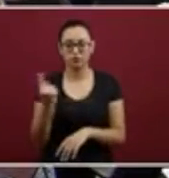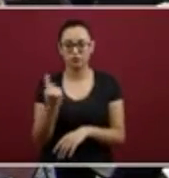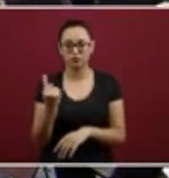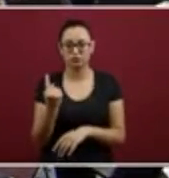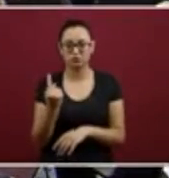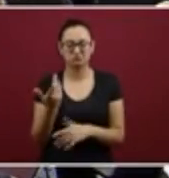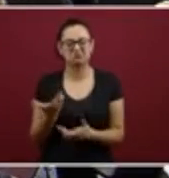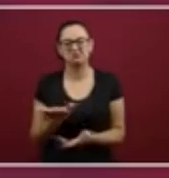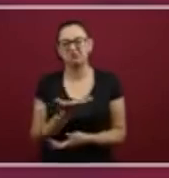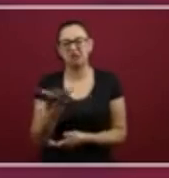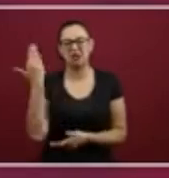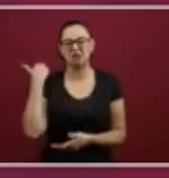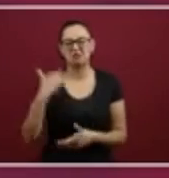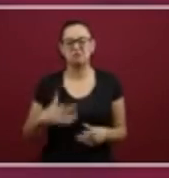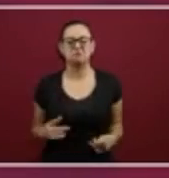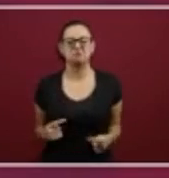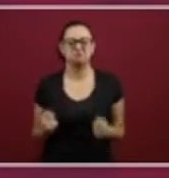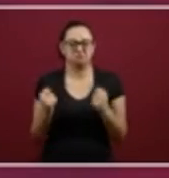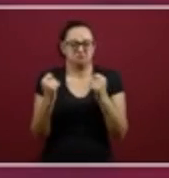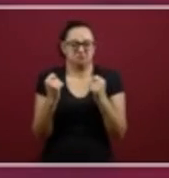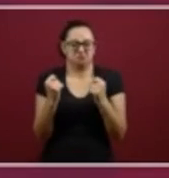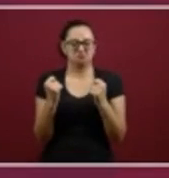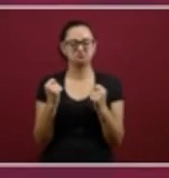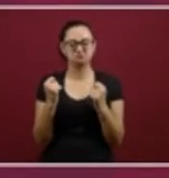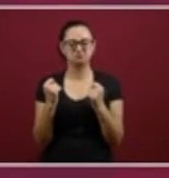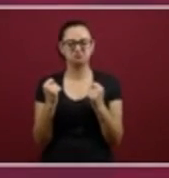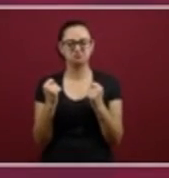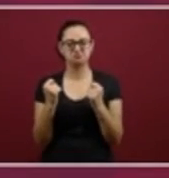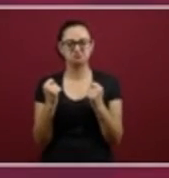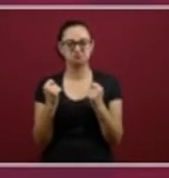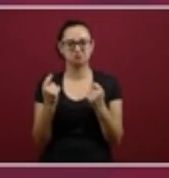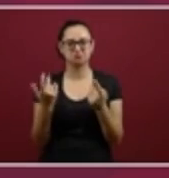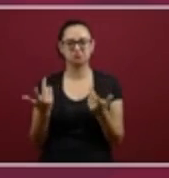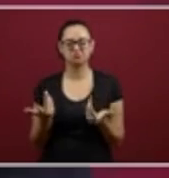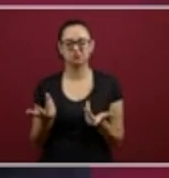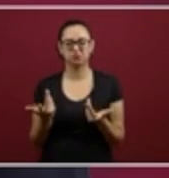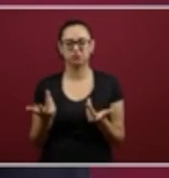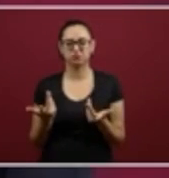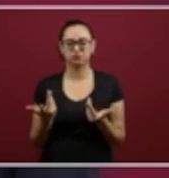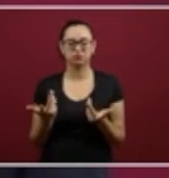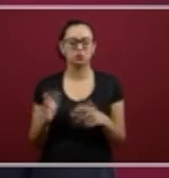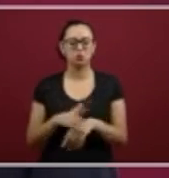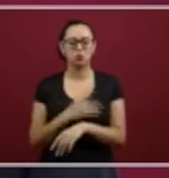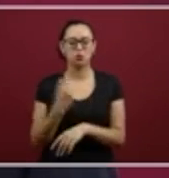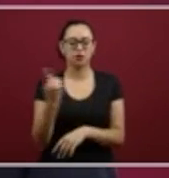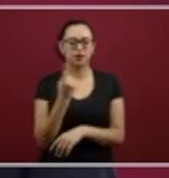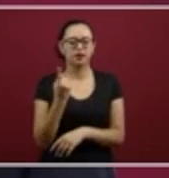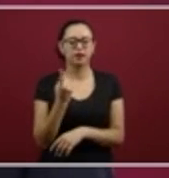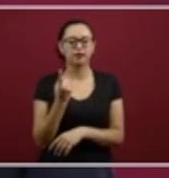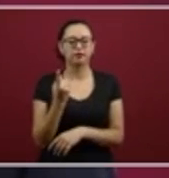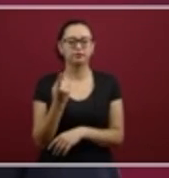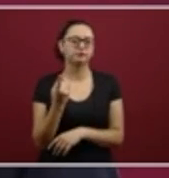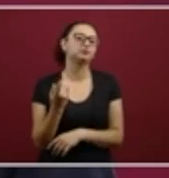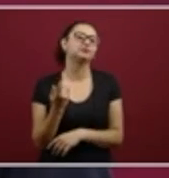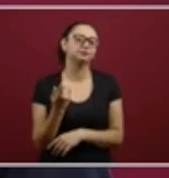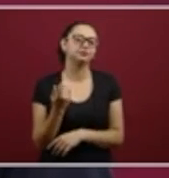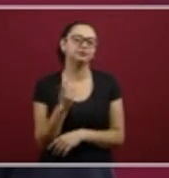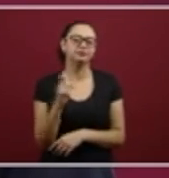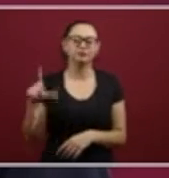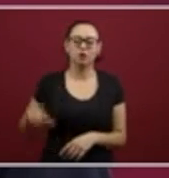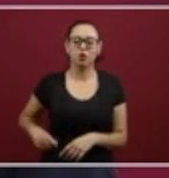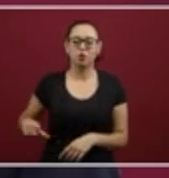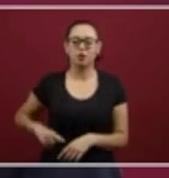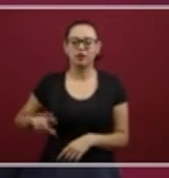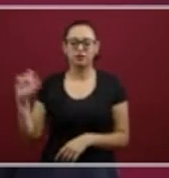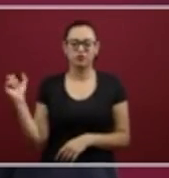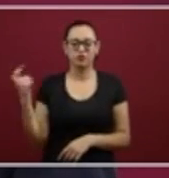no les importaba a los gobiernos anteriores, porque lo que querían era que se